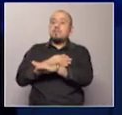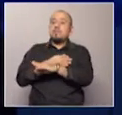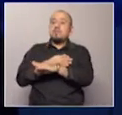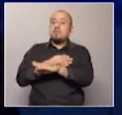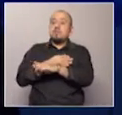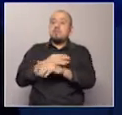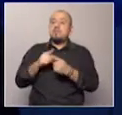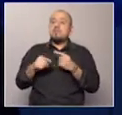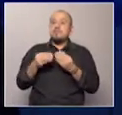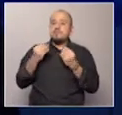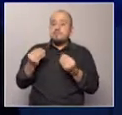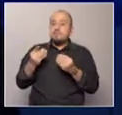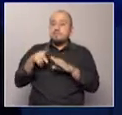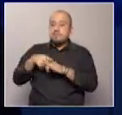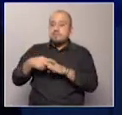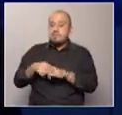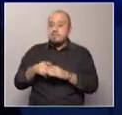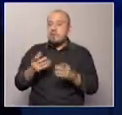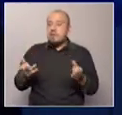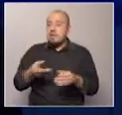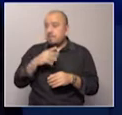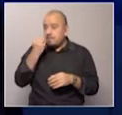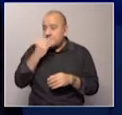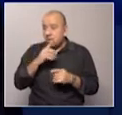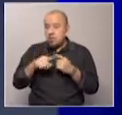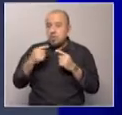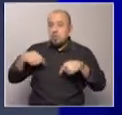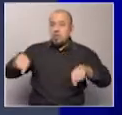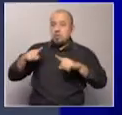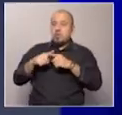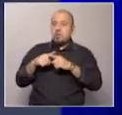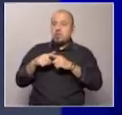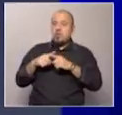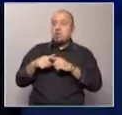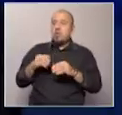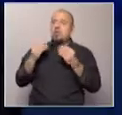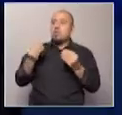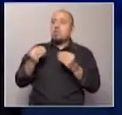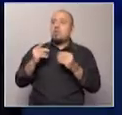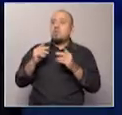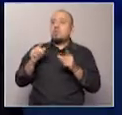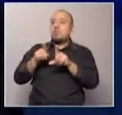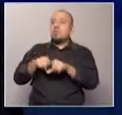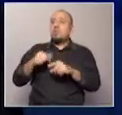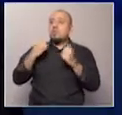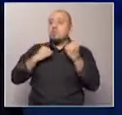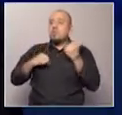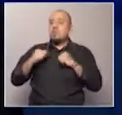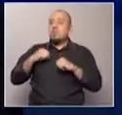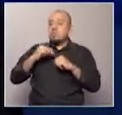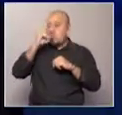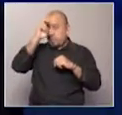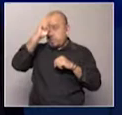tener la herramienta en la privación de libertad que sea más eficiente y más adecuada que no sea como la cirugía bueno por estar en un hospital